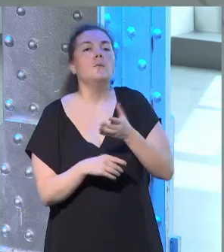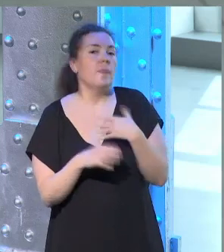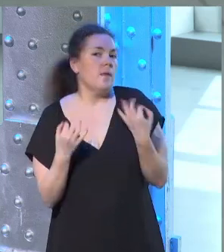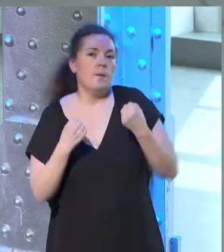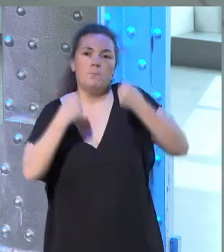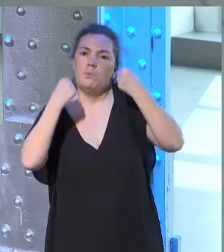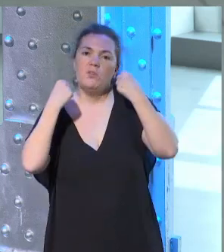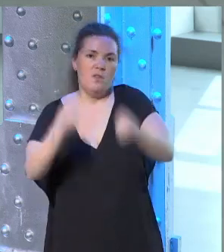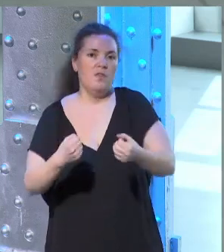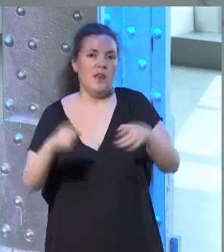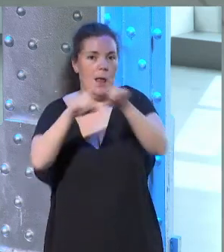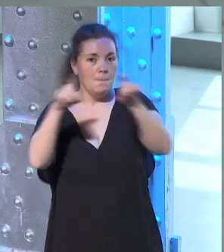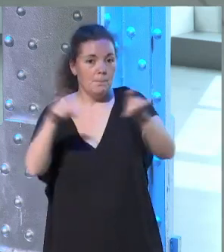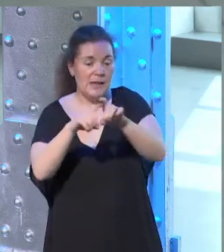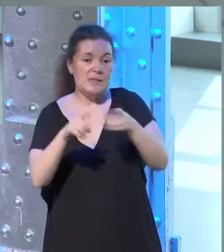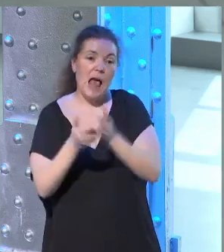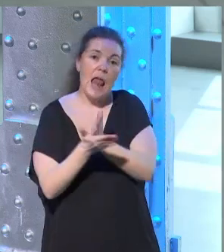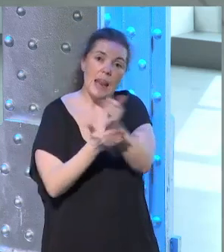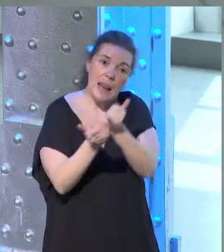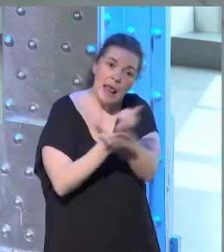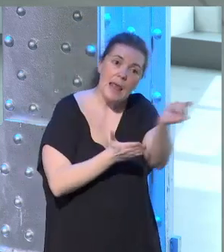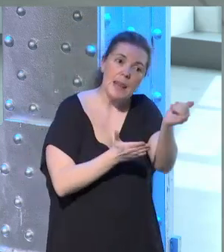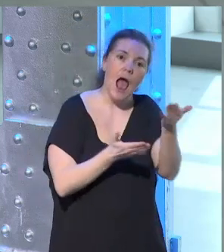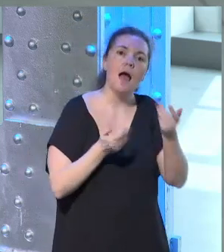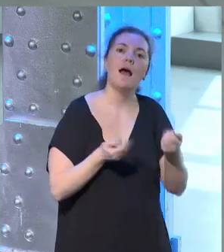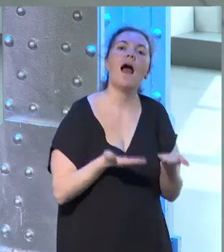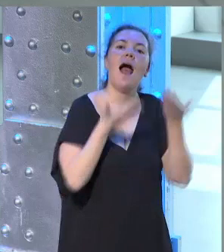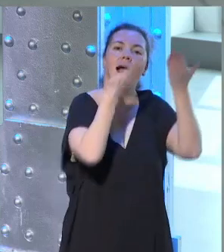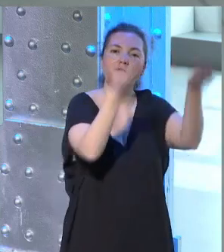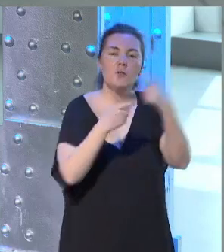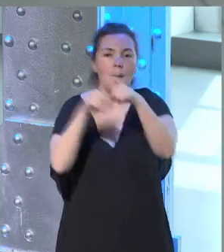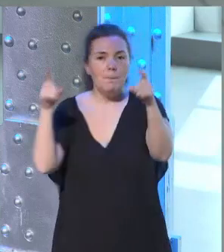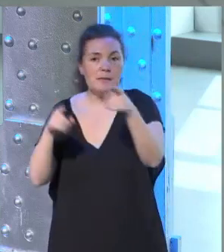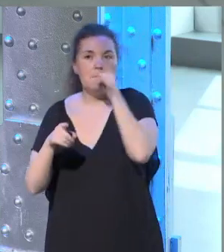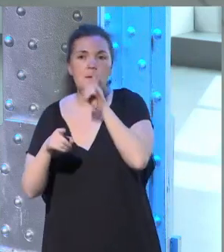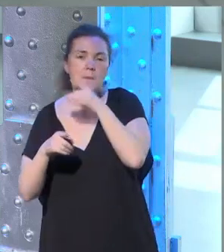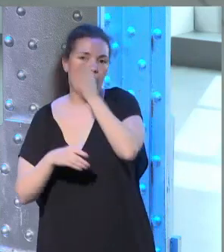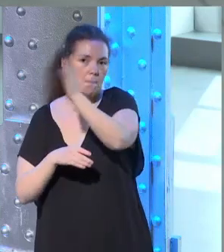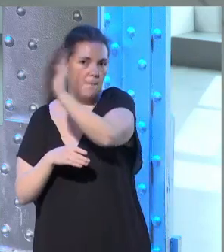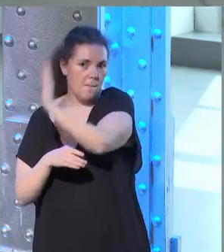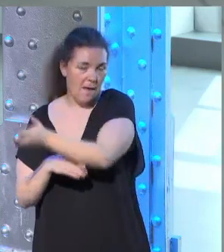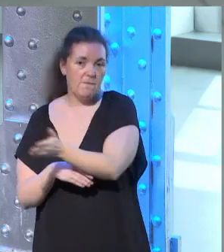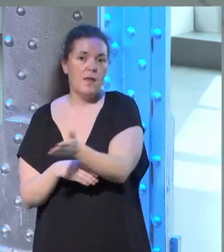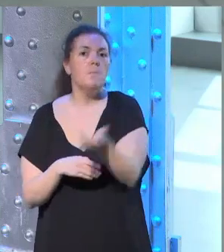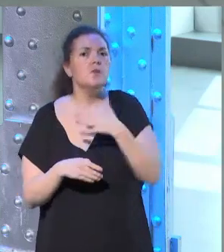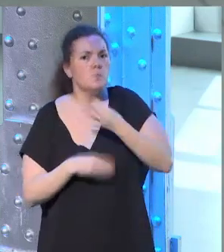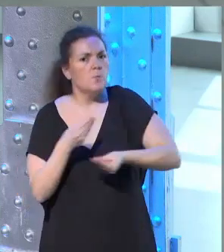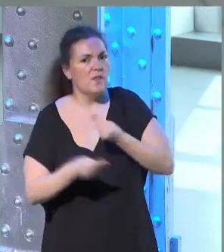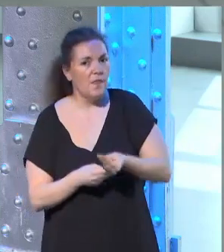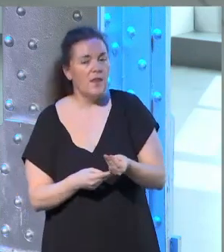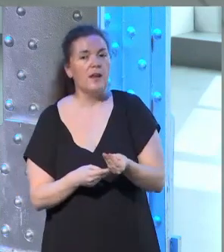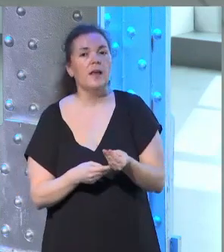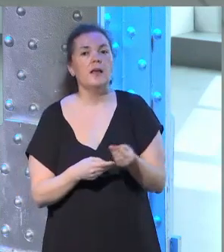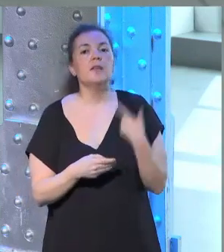potencie aquella empresa que vaya por esta línea y se penalice a aquellas que no van por esta línea. Pero es factible y, por lo tanto, están ahí. Y hay que